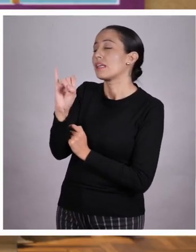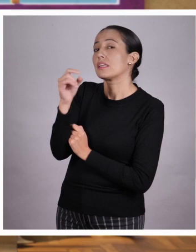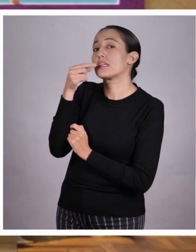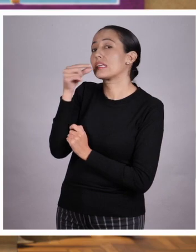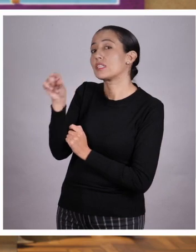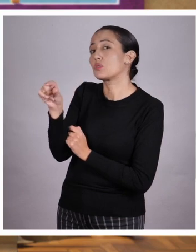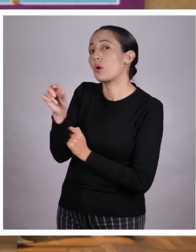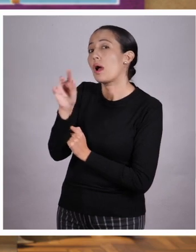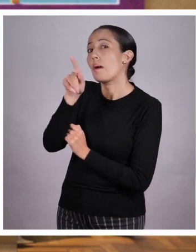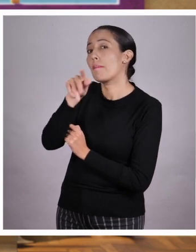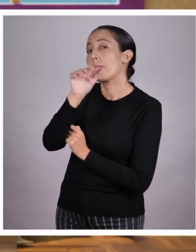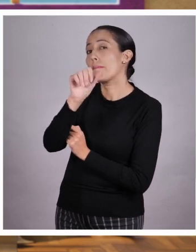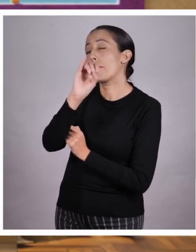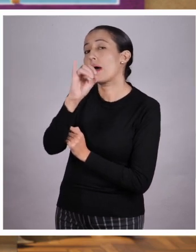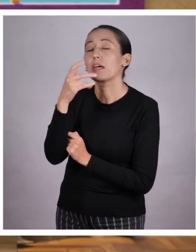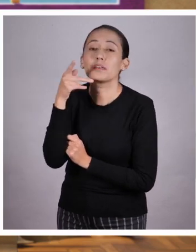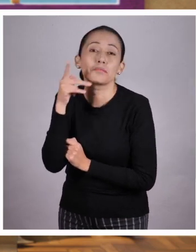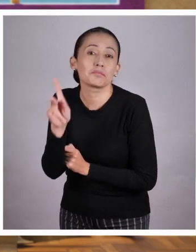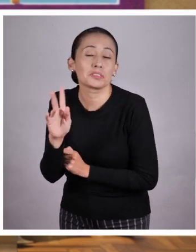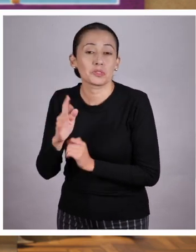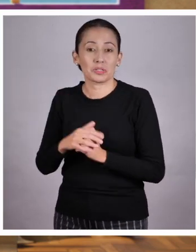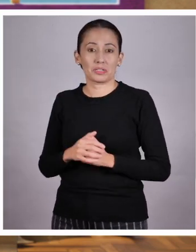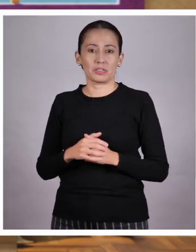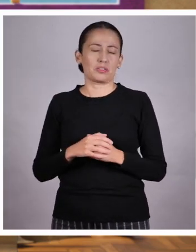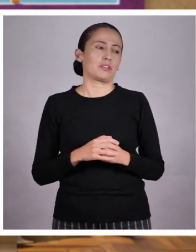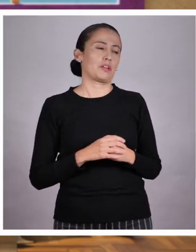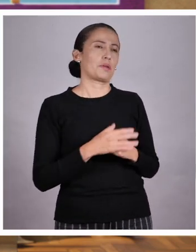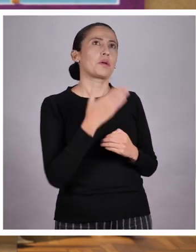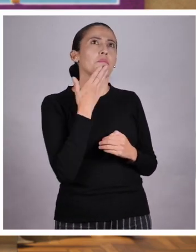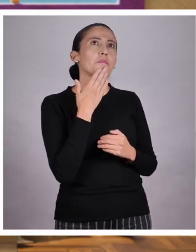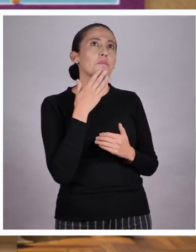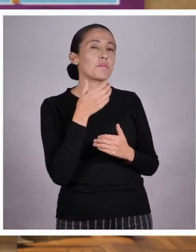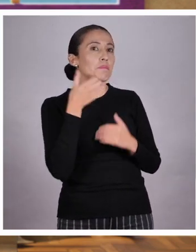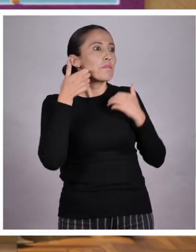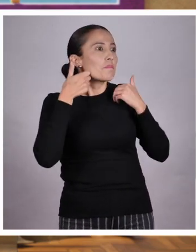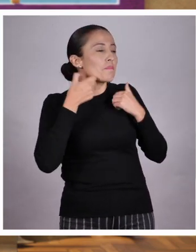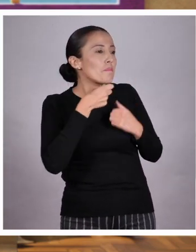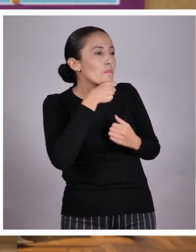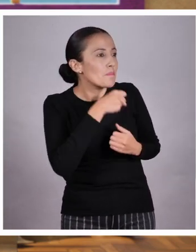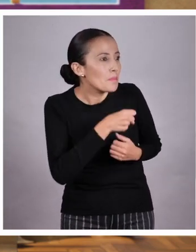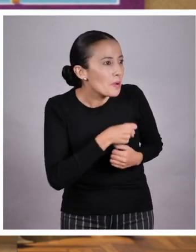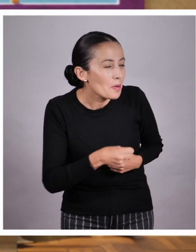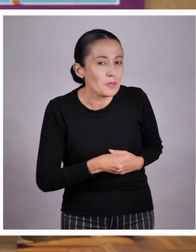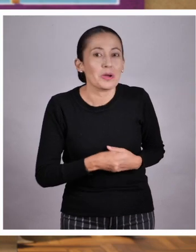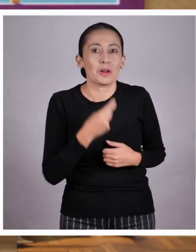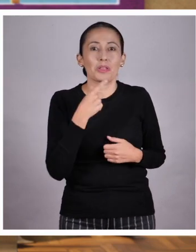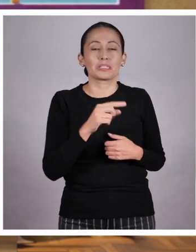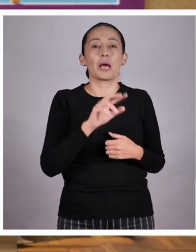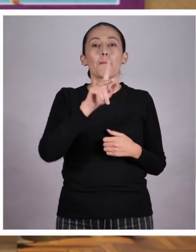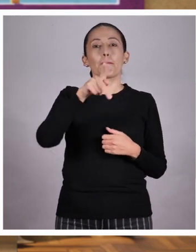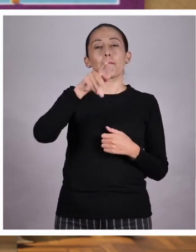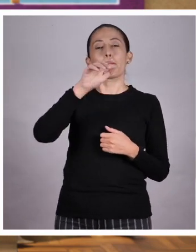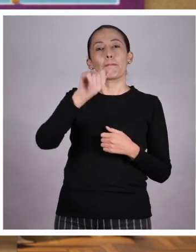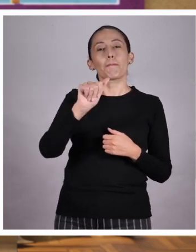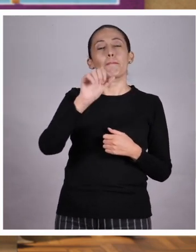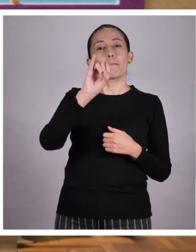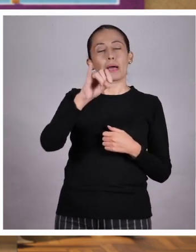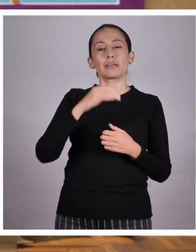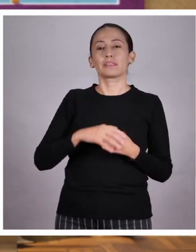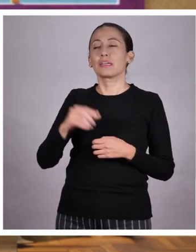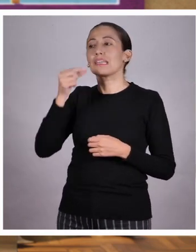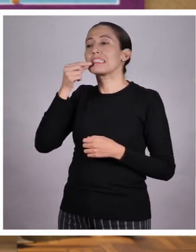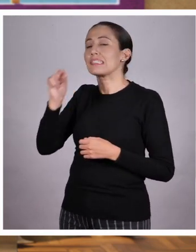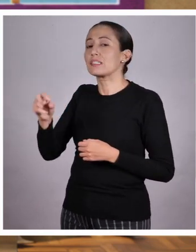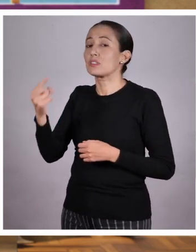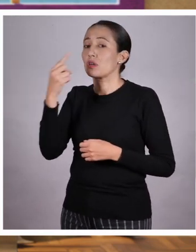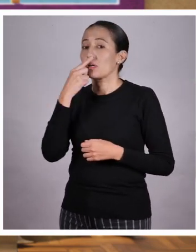nomás. ¡Pai! Oye, eso sabía decir mi abuelo. Exactamente. El quicho es Wow. interesante y muy